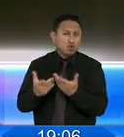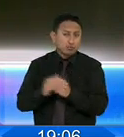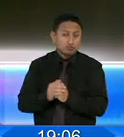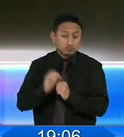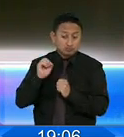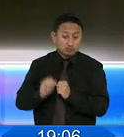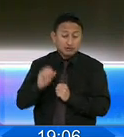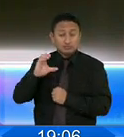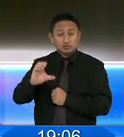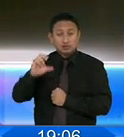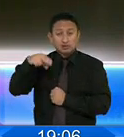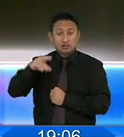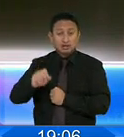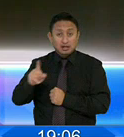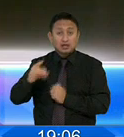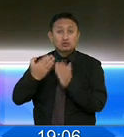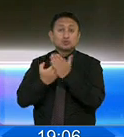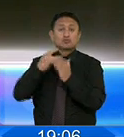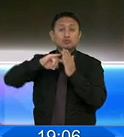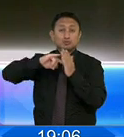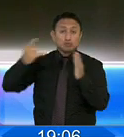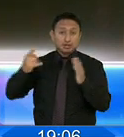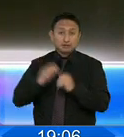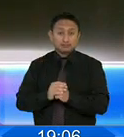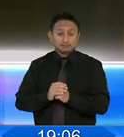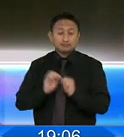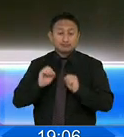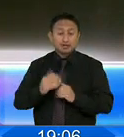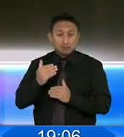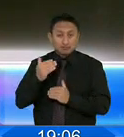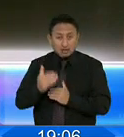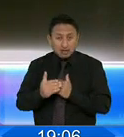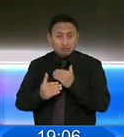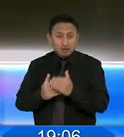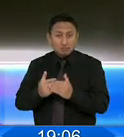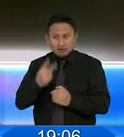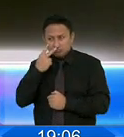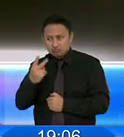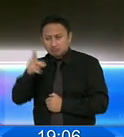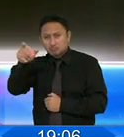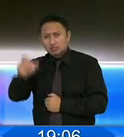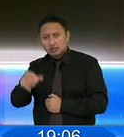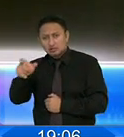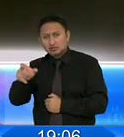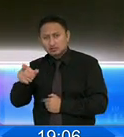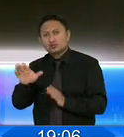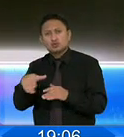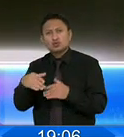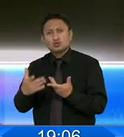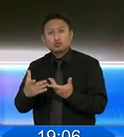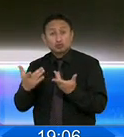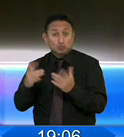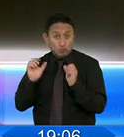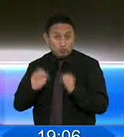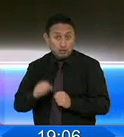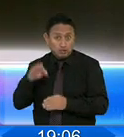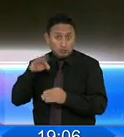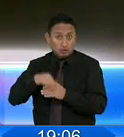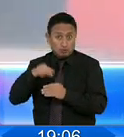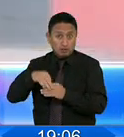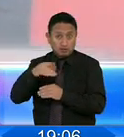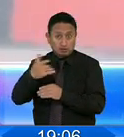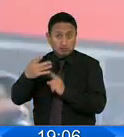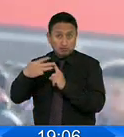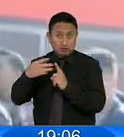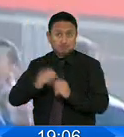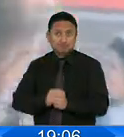CNE, tecnologías, y pretende ir viendo también reacciones de los votantes frente a la posibilidad del voto telemático. Son más